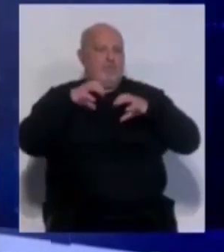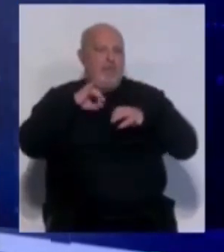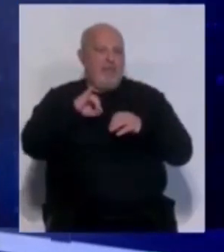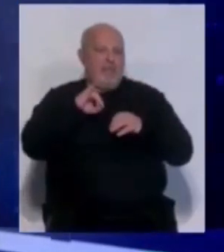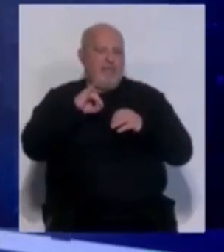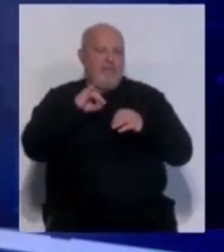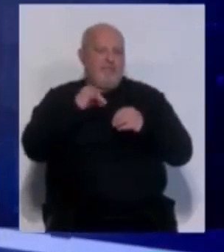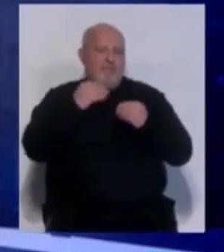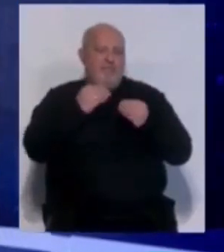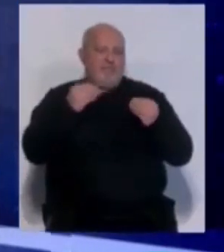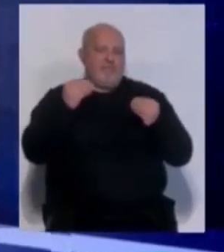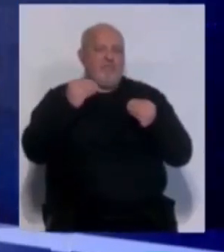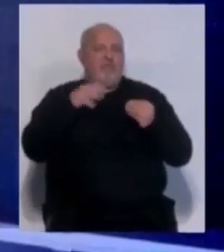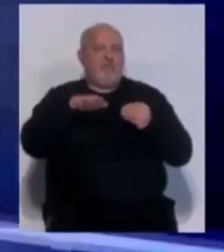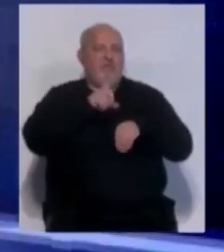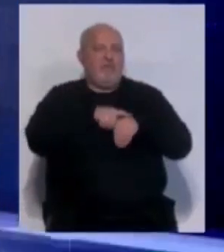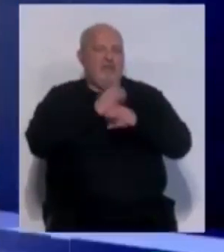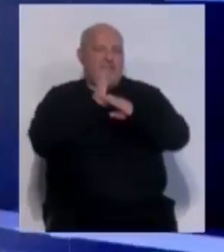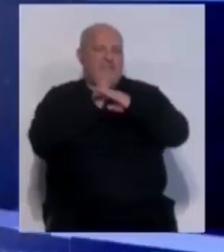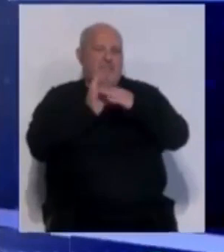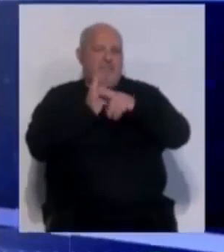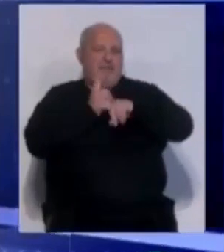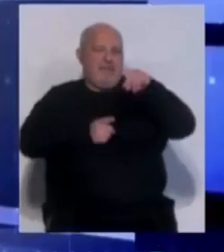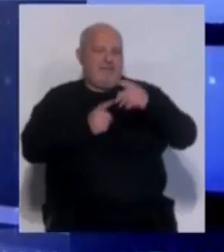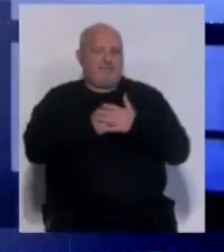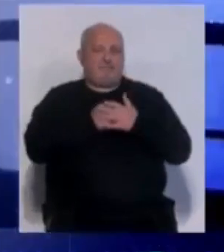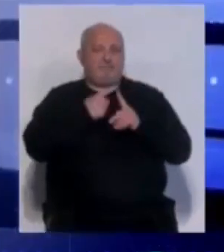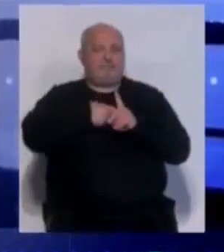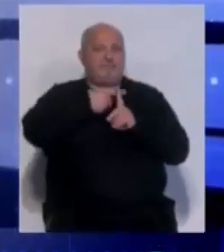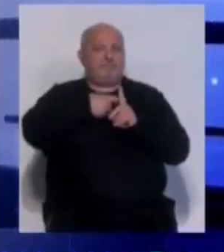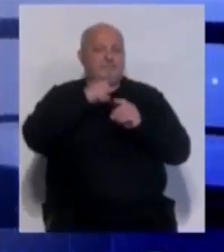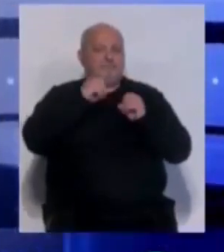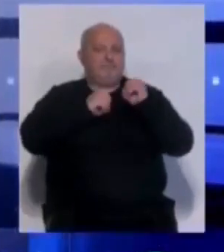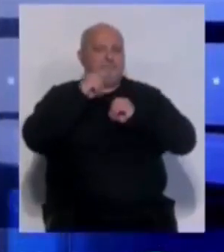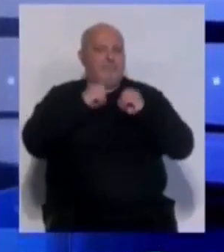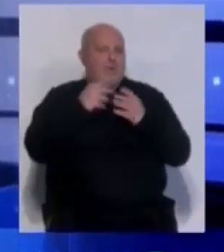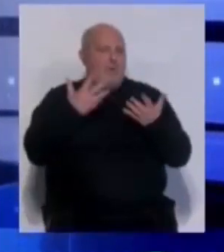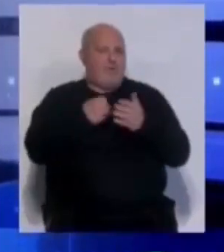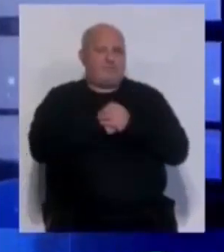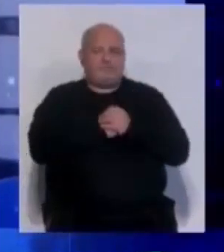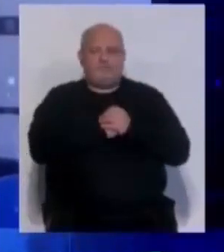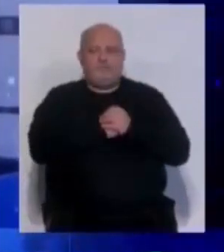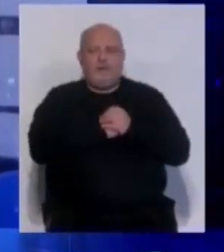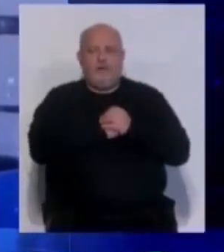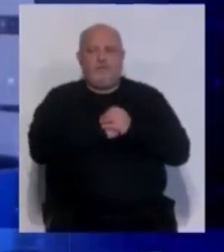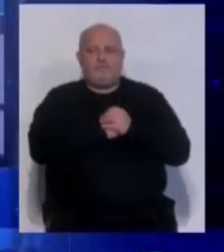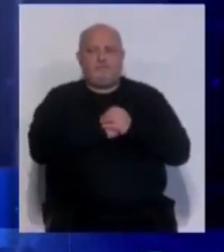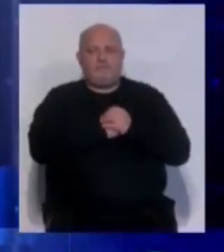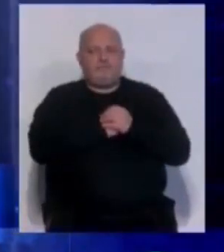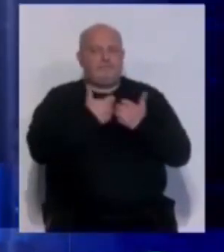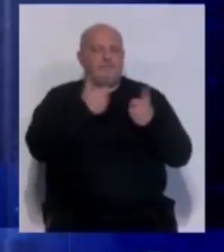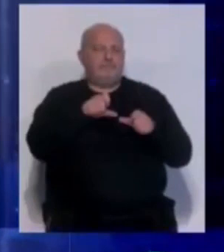chubasco débil y disperso en las horas centrales del día. Los valores extremos en cuanto a las temperaturas variarán